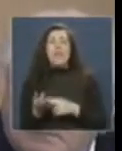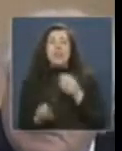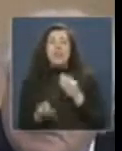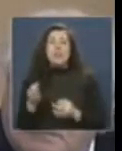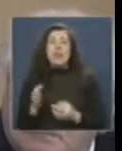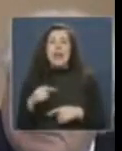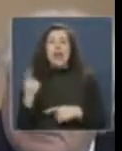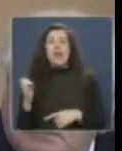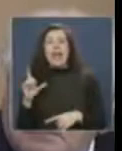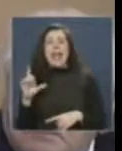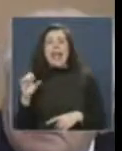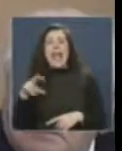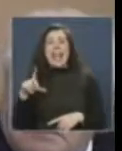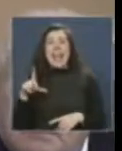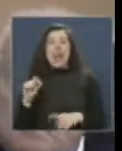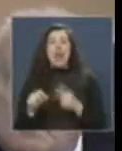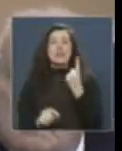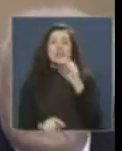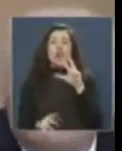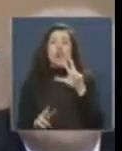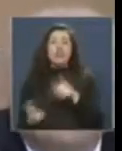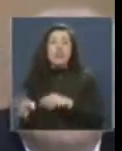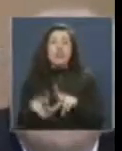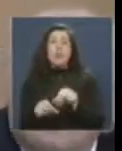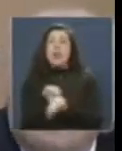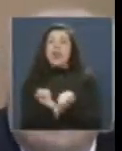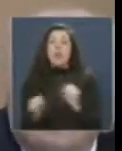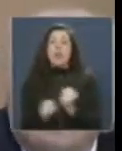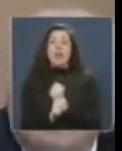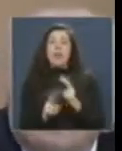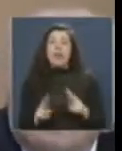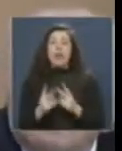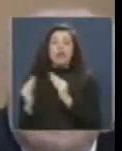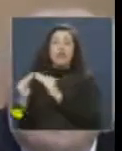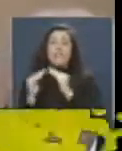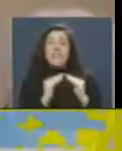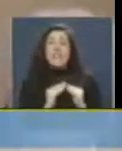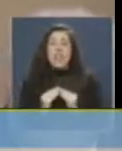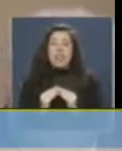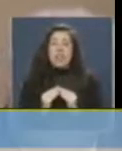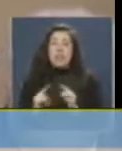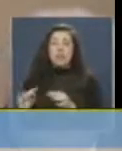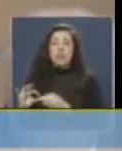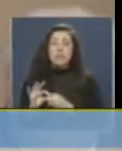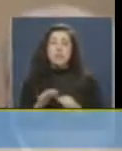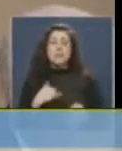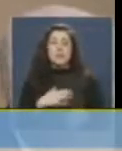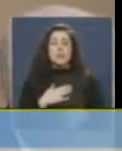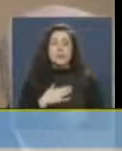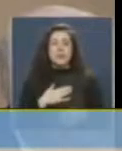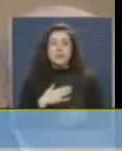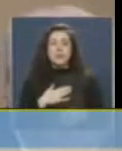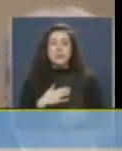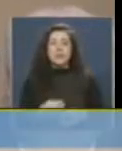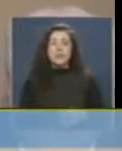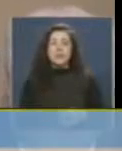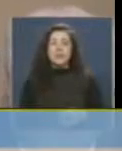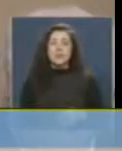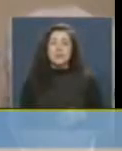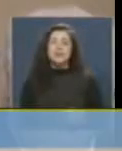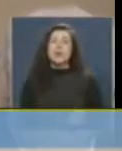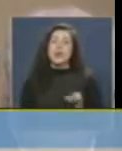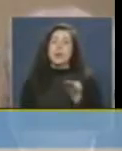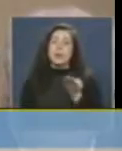108 familias que hoy día no tienen cómo poder construir sus viviendas. Por lo tanto, yo quiero, por su intermedio,